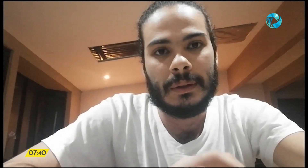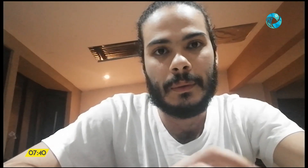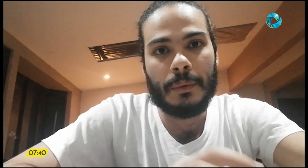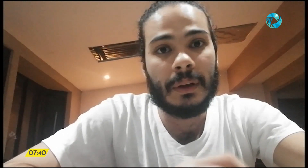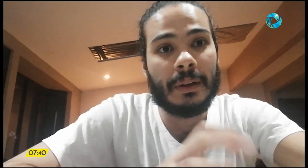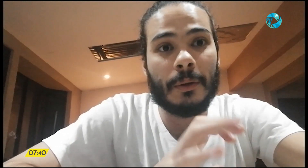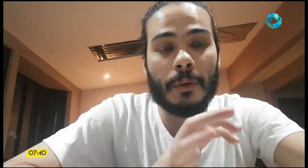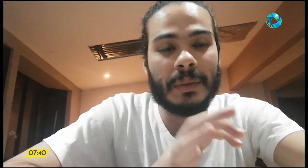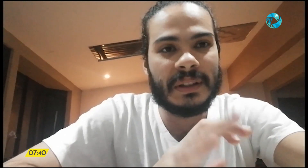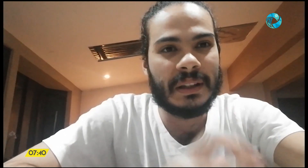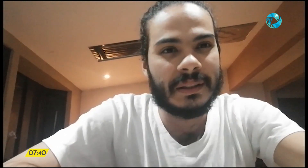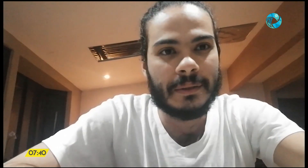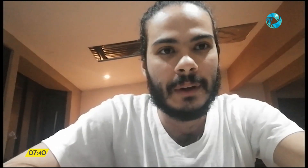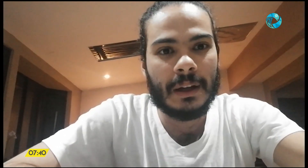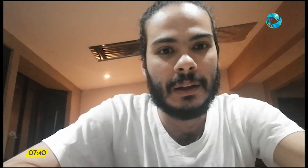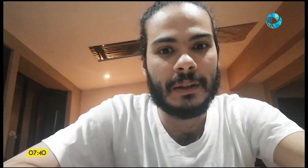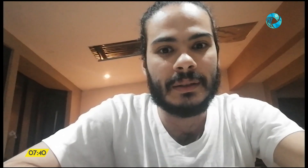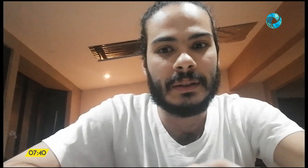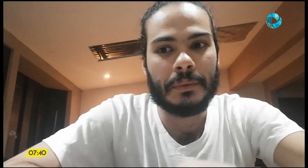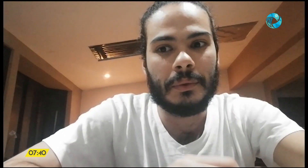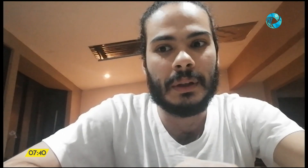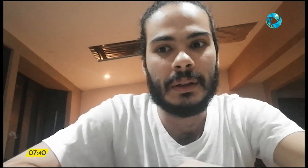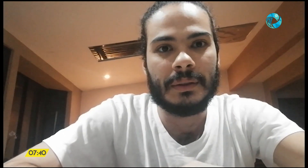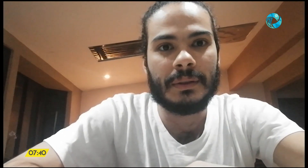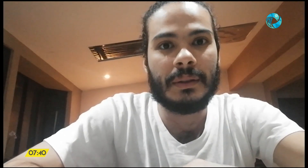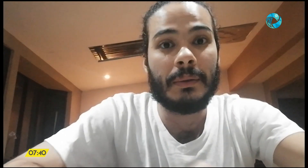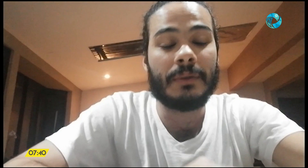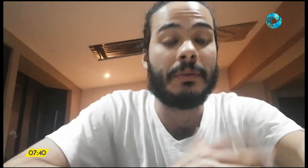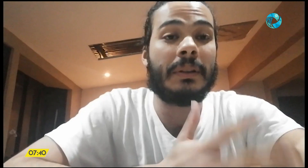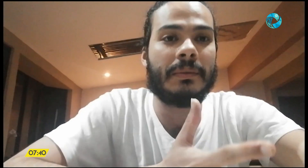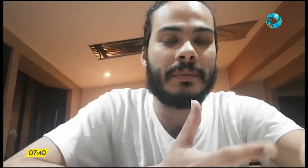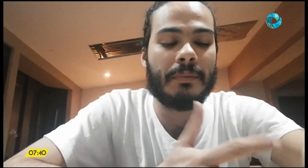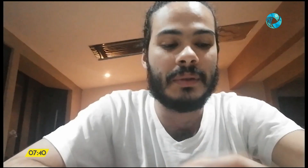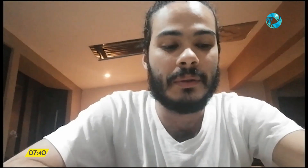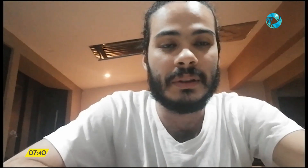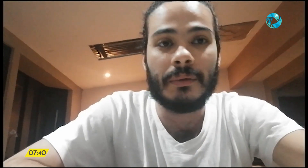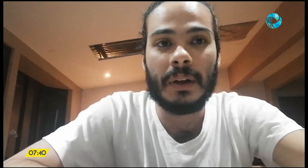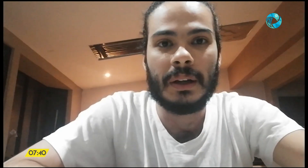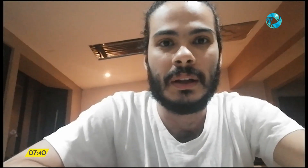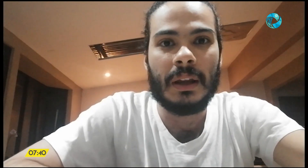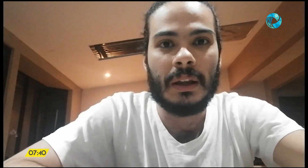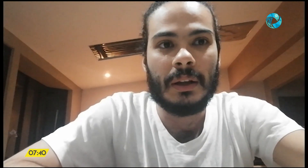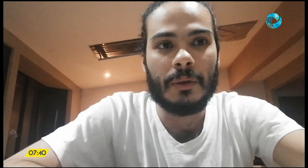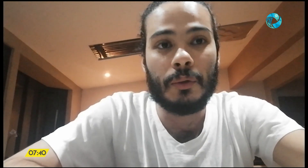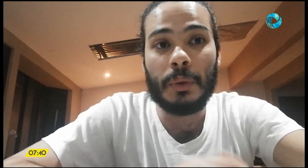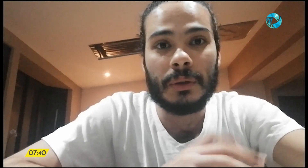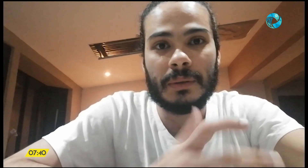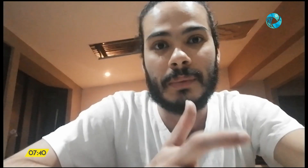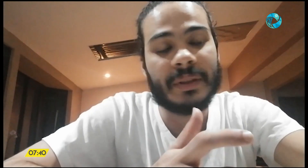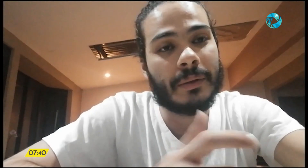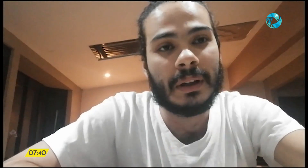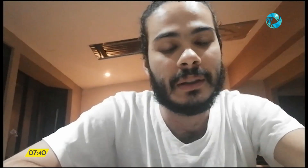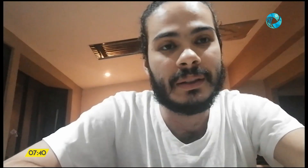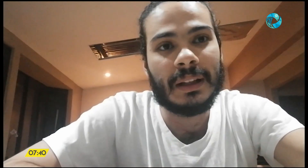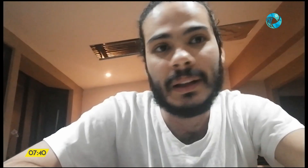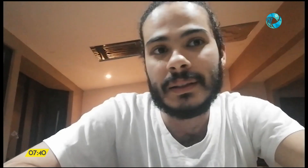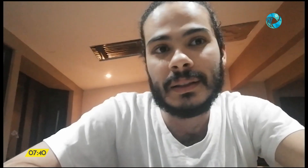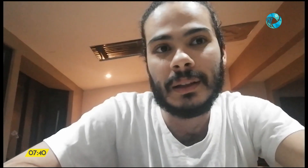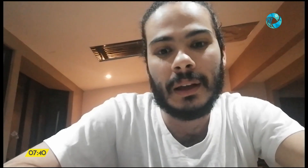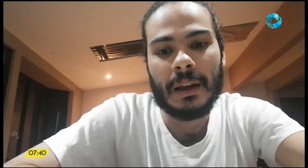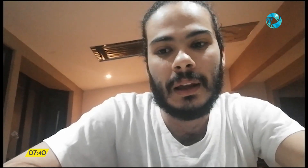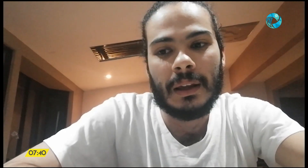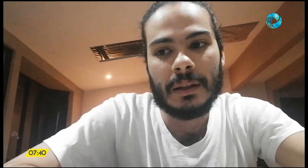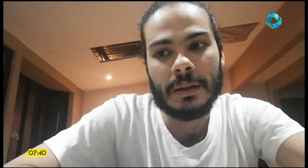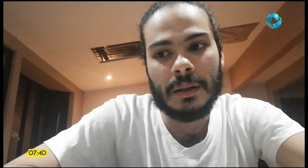las fronteras de Colombia seguían cerradas, las fronteras de Venezuela se empezaron a cerrar, los vuelos empezaron a